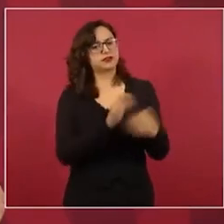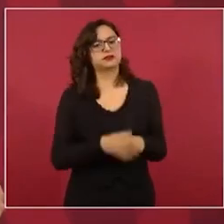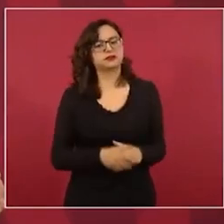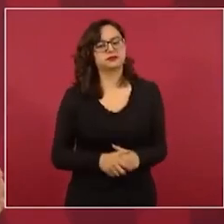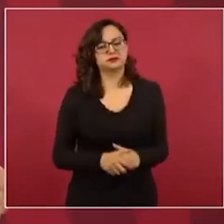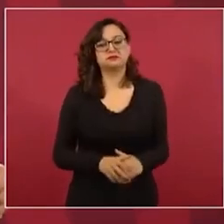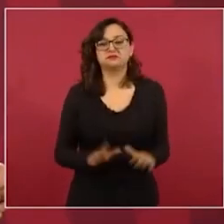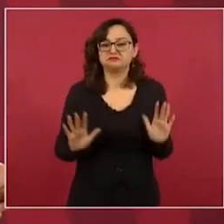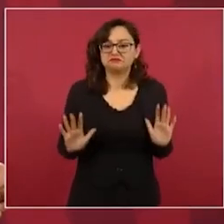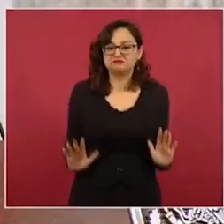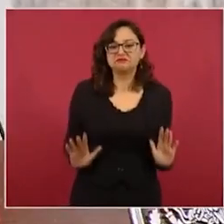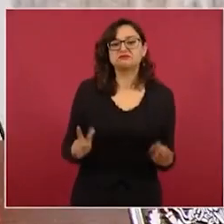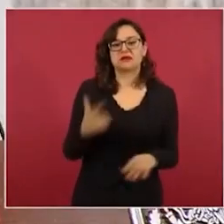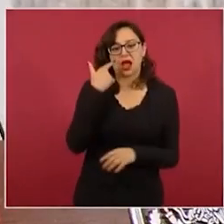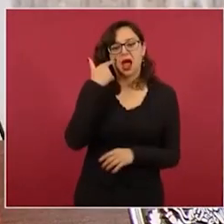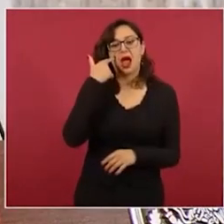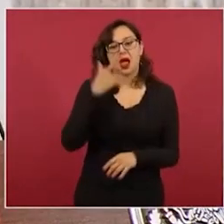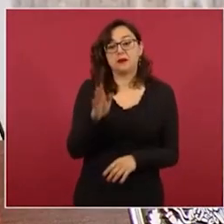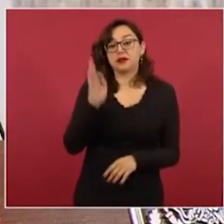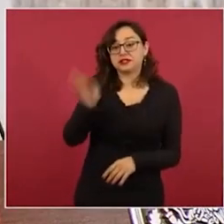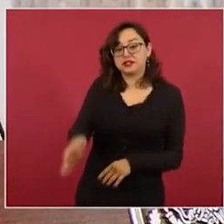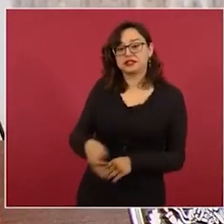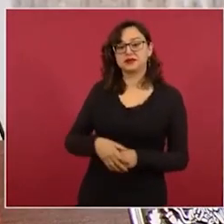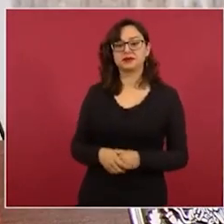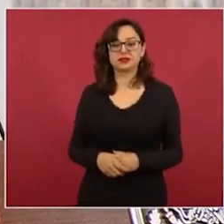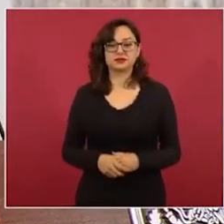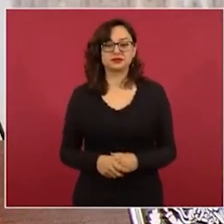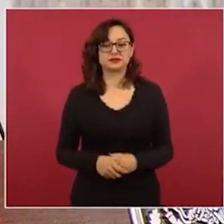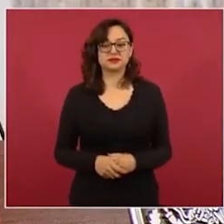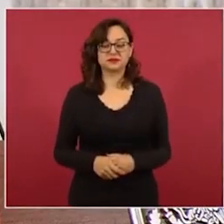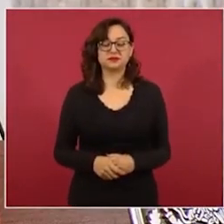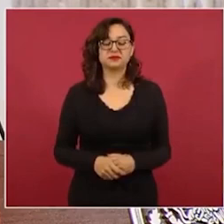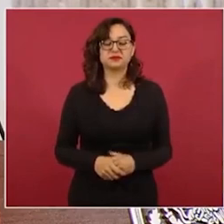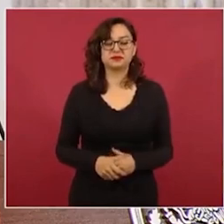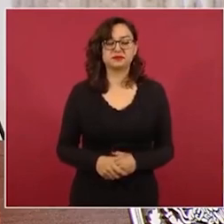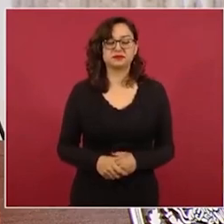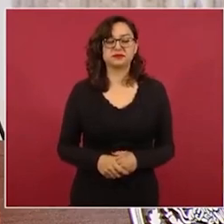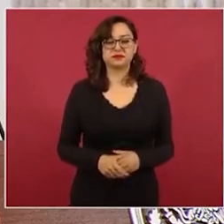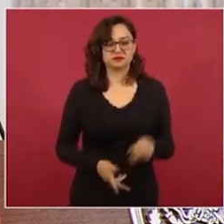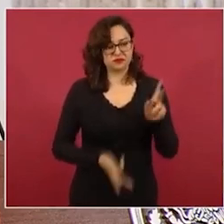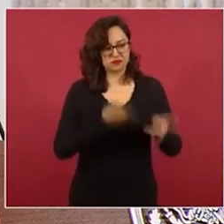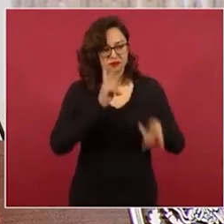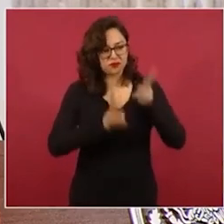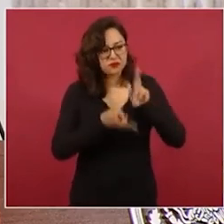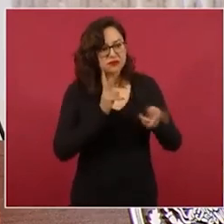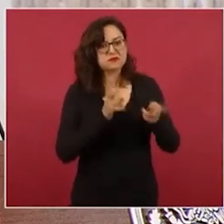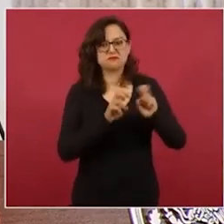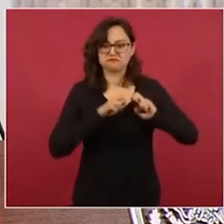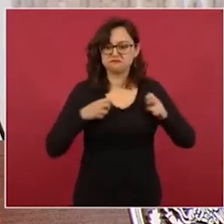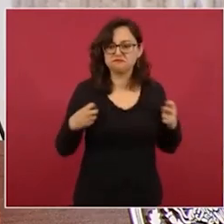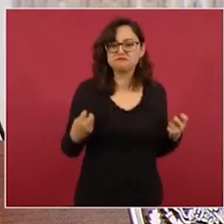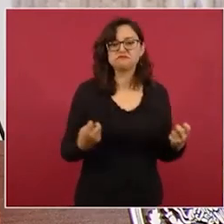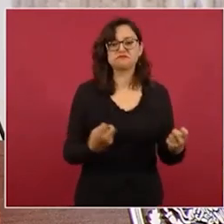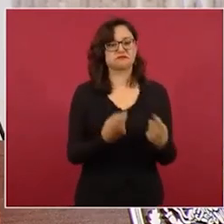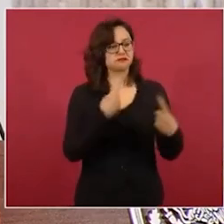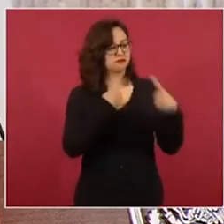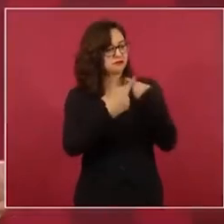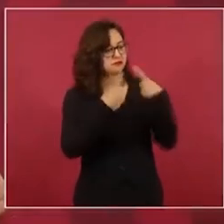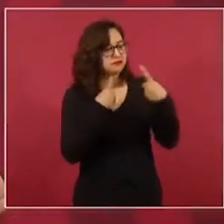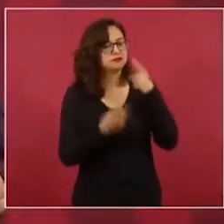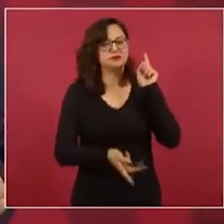A ver si si aceptan, ¿no? Que platiquemos, porque